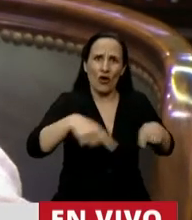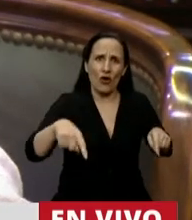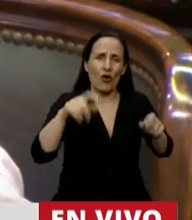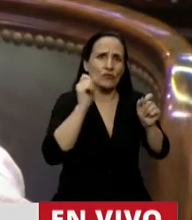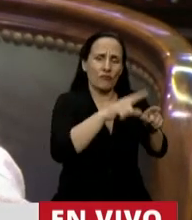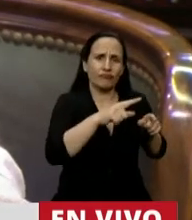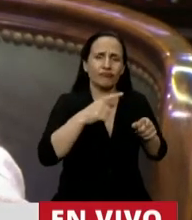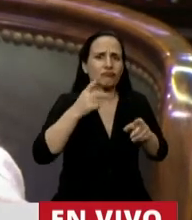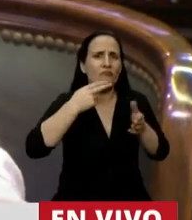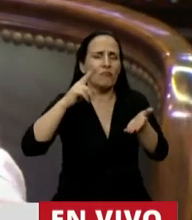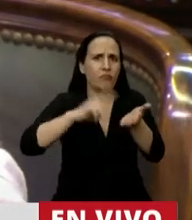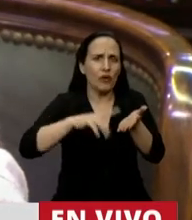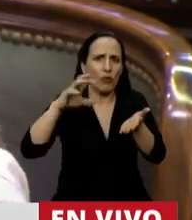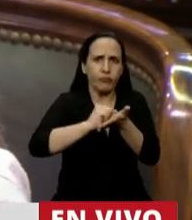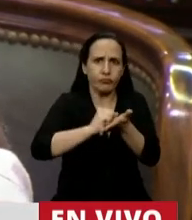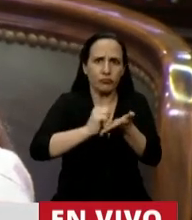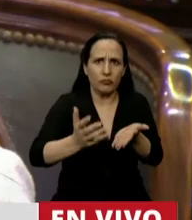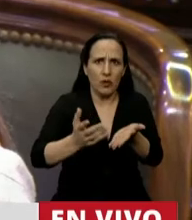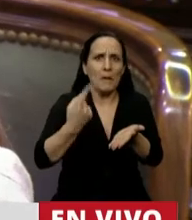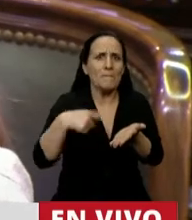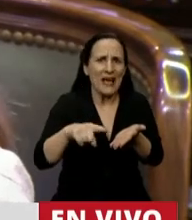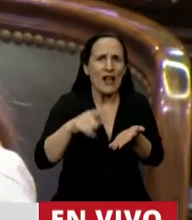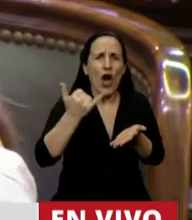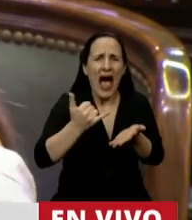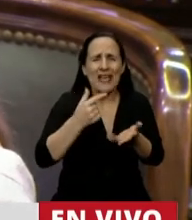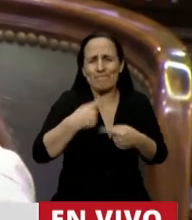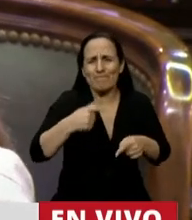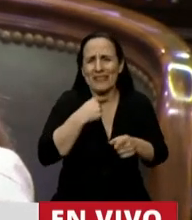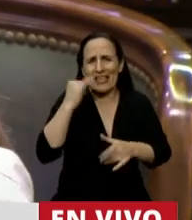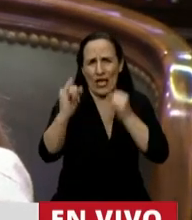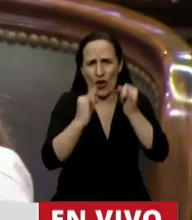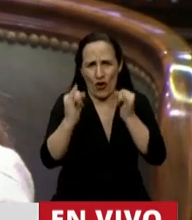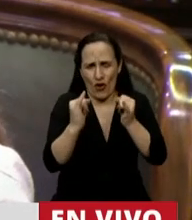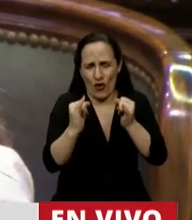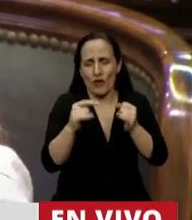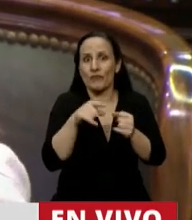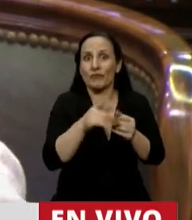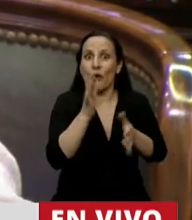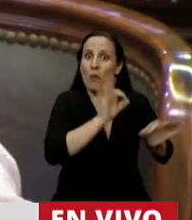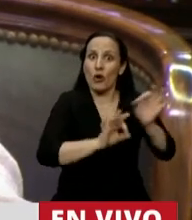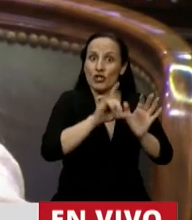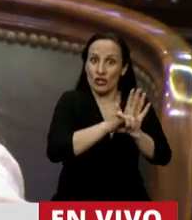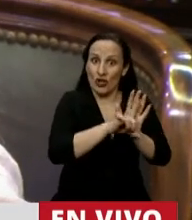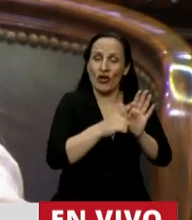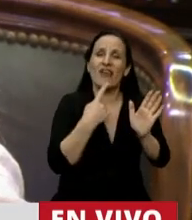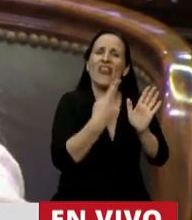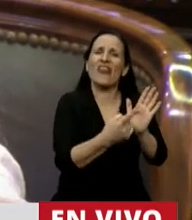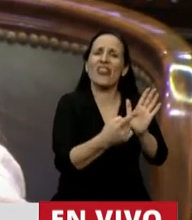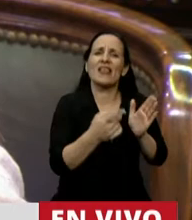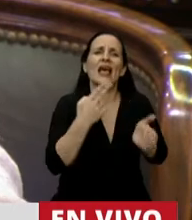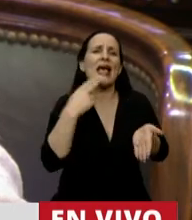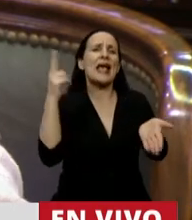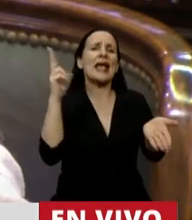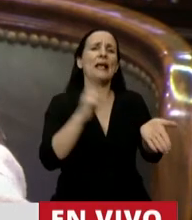propiedades. Pero existe un relato vinculado a este proyecto al que me quiero referir ahora. A este proyecto se lo ha llamado impuesto a